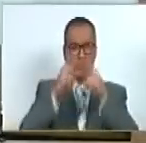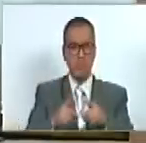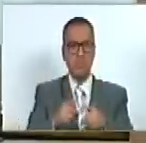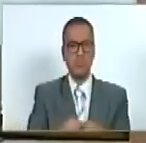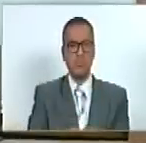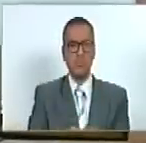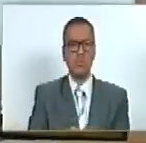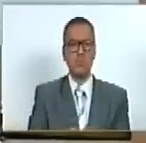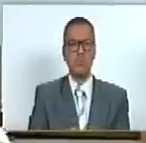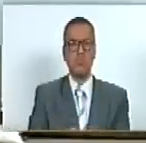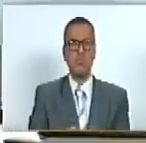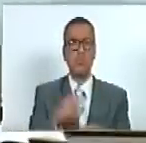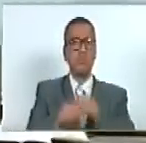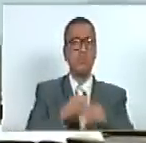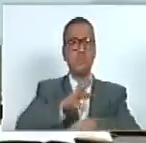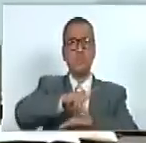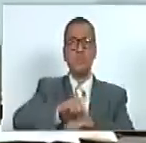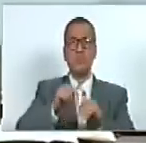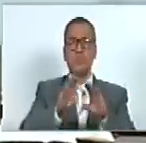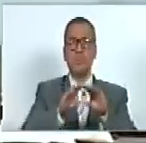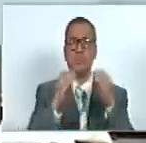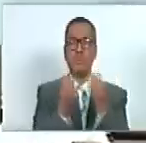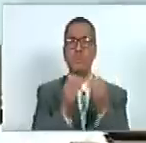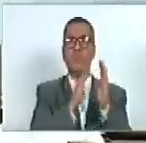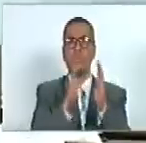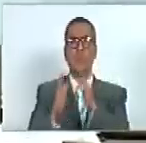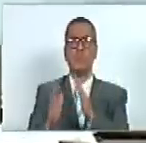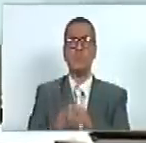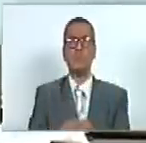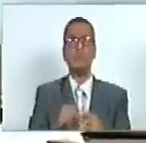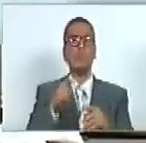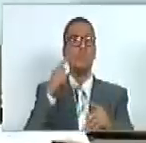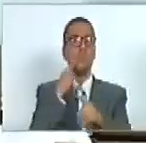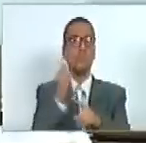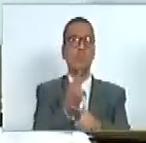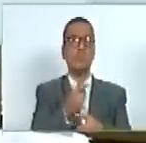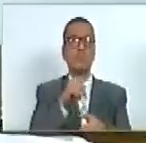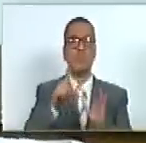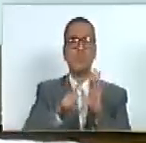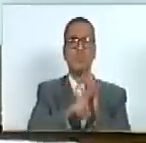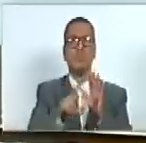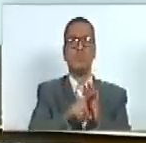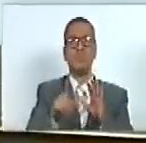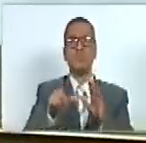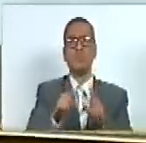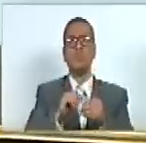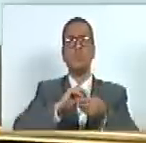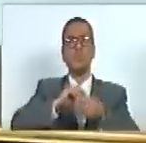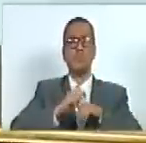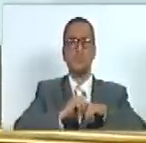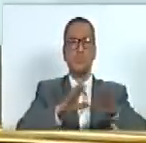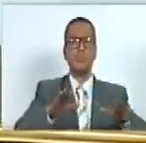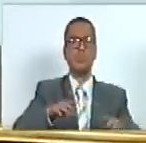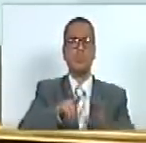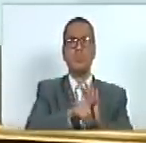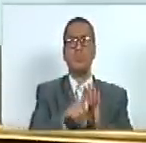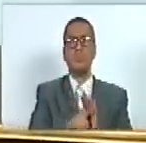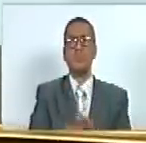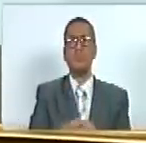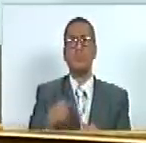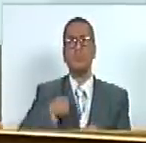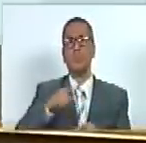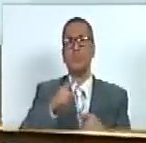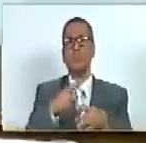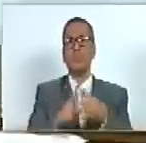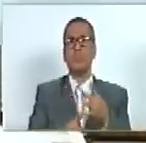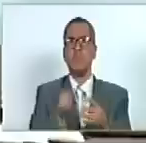definirlos como delincuencia organizada, apliquémosle, y está en esta ley, la ley de extinción de dominio, y cualquier